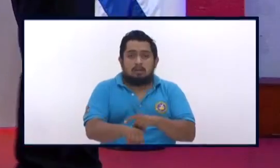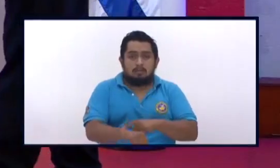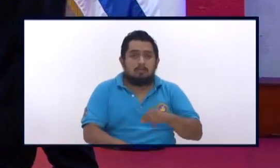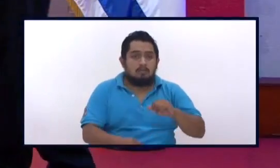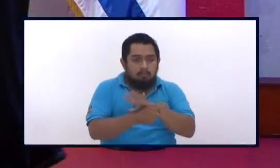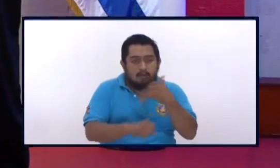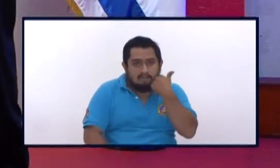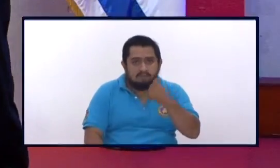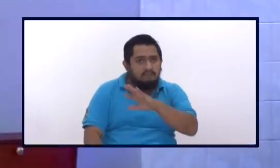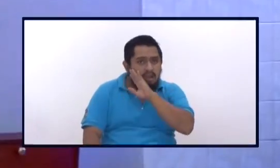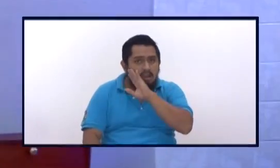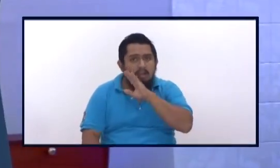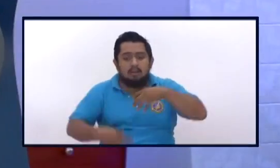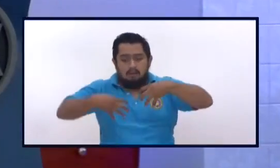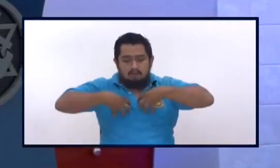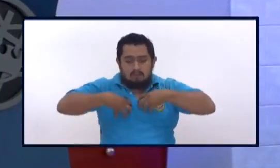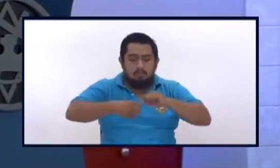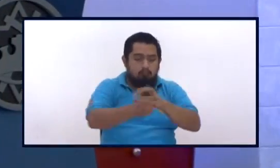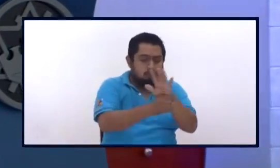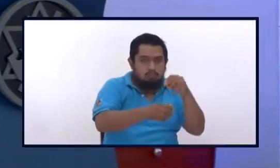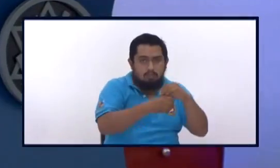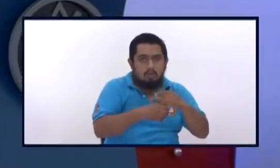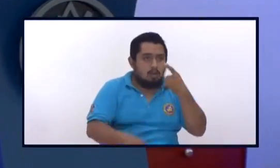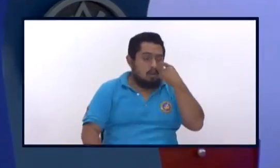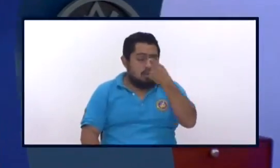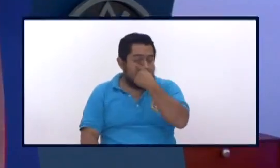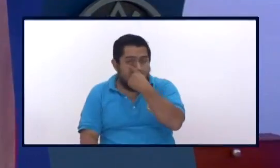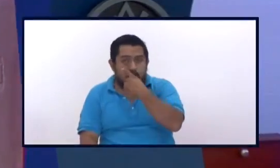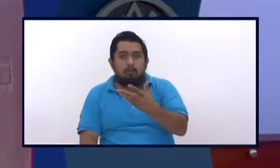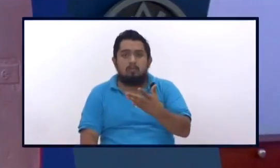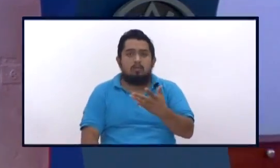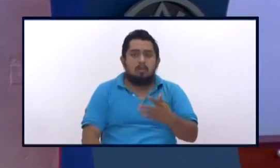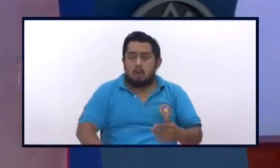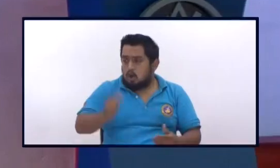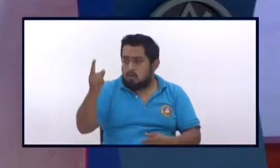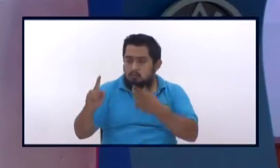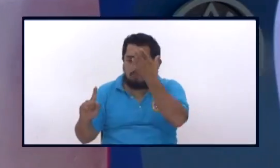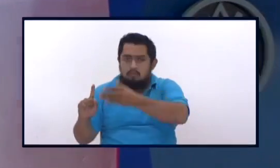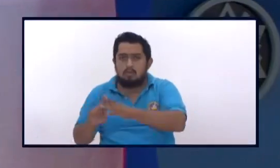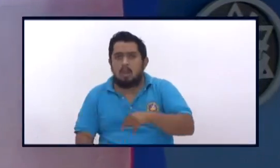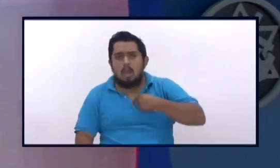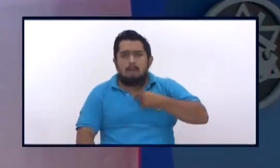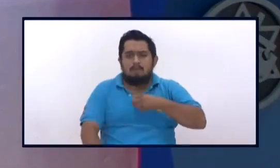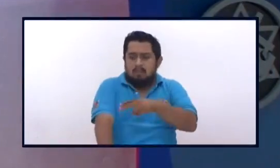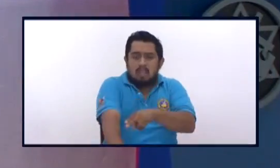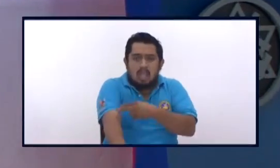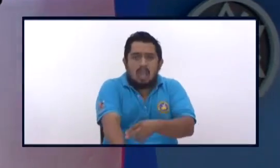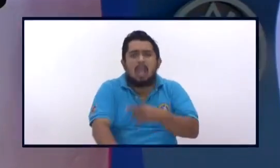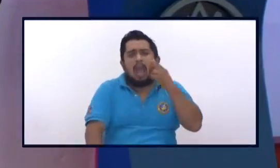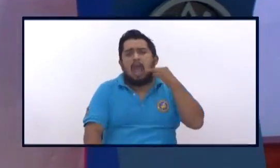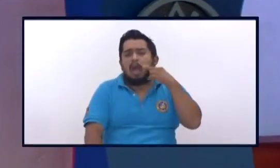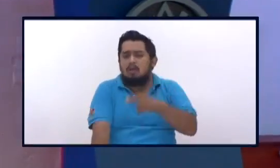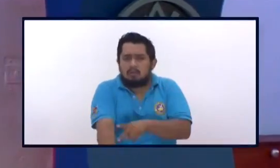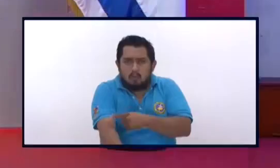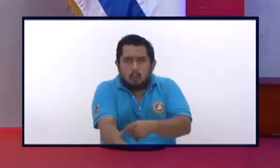enfermedad que de los pulmones que del cob y que de los ojos dijo aquel que de no sé dónde dijo el otro que a mí me duele el azúcar dijo el otro y a mí me duele